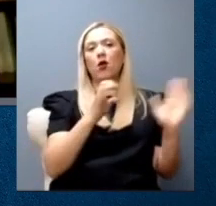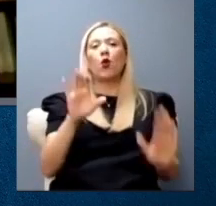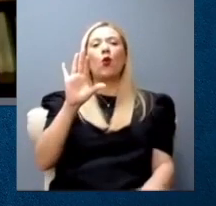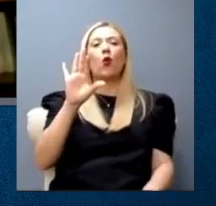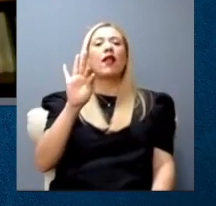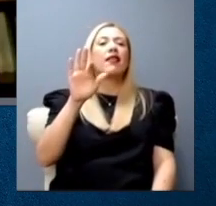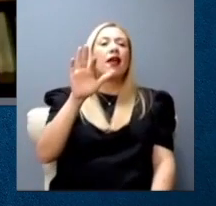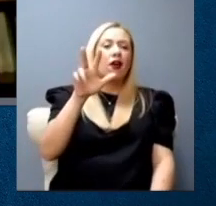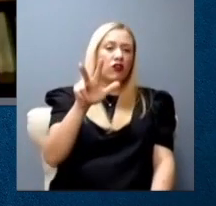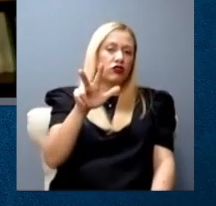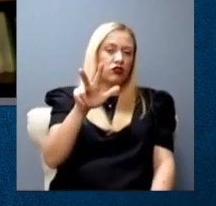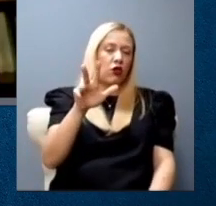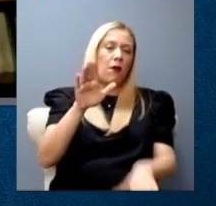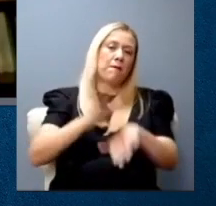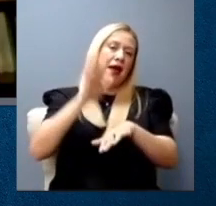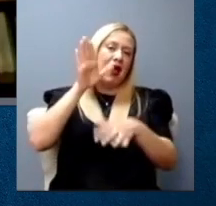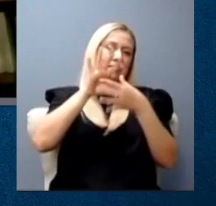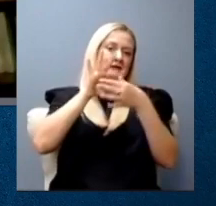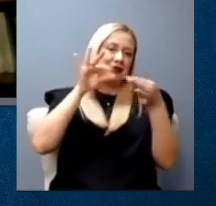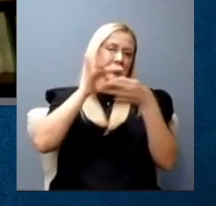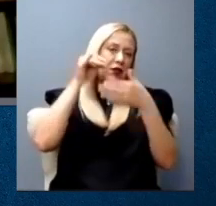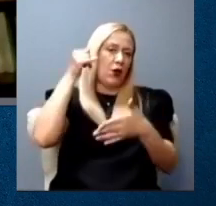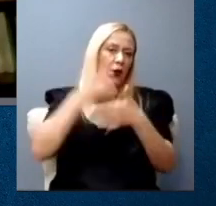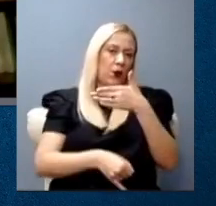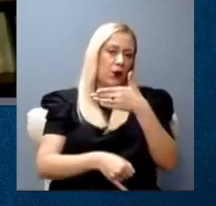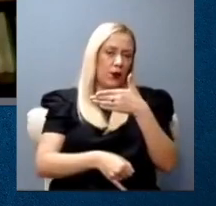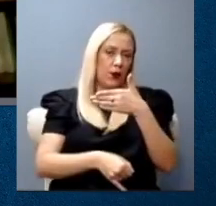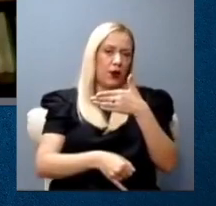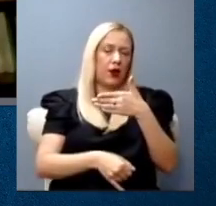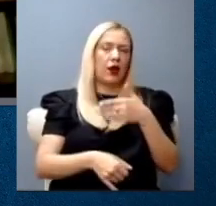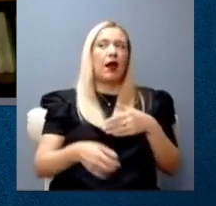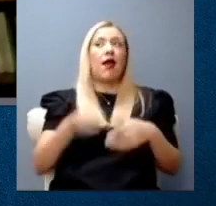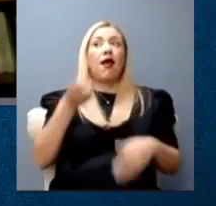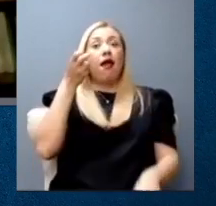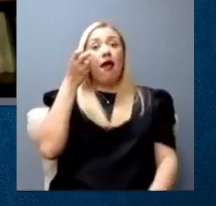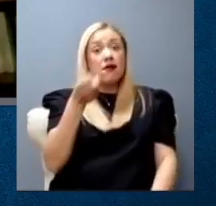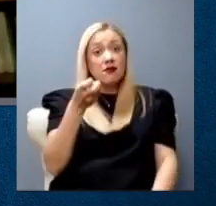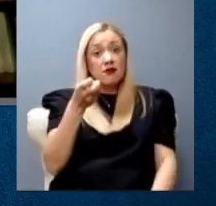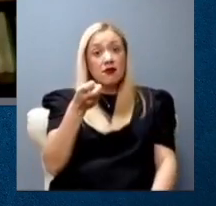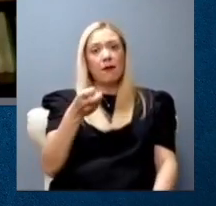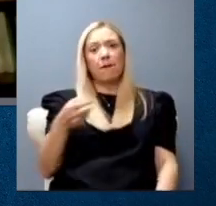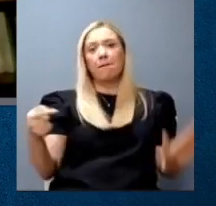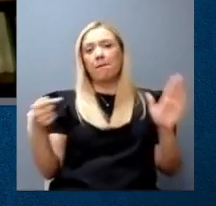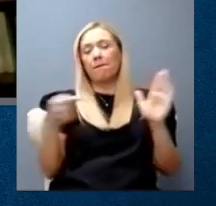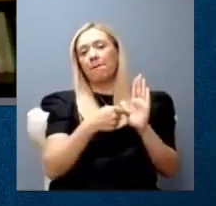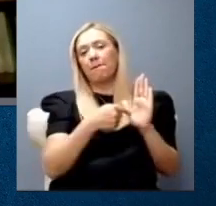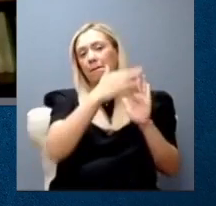1948. Y, evidentemente, la Declaración ha tenido y tiene un papel